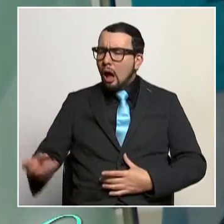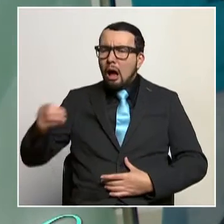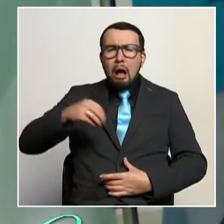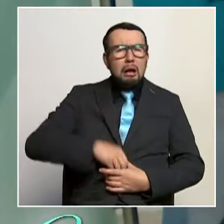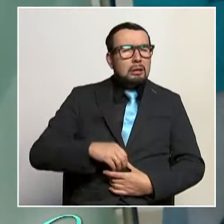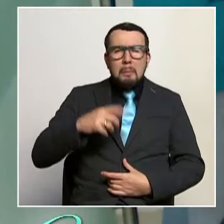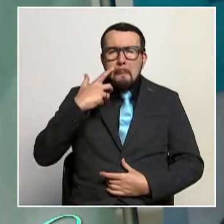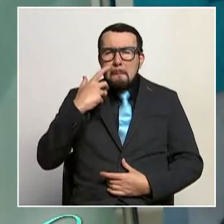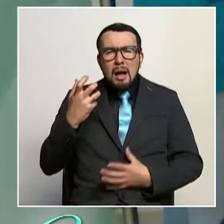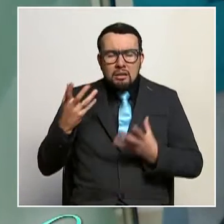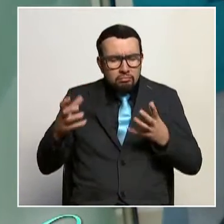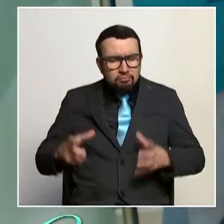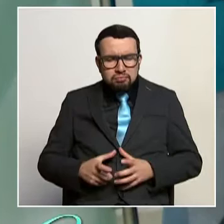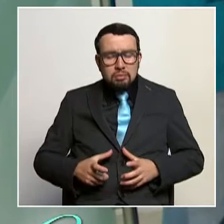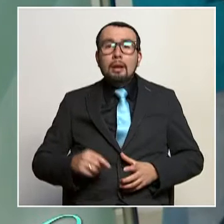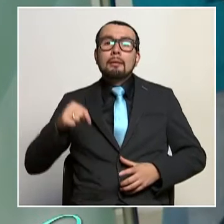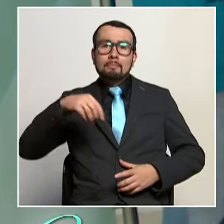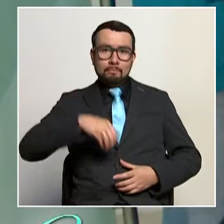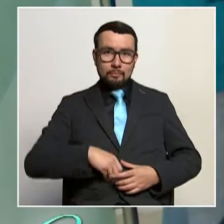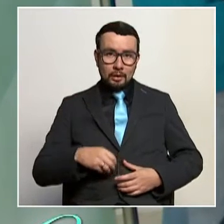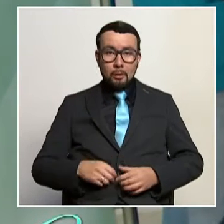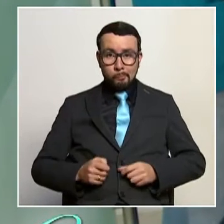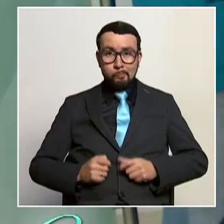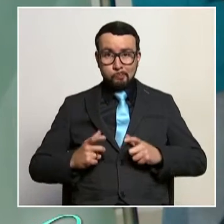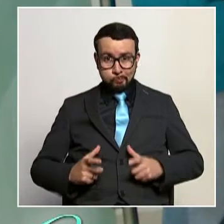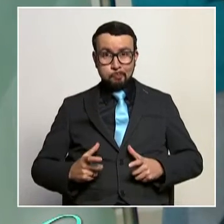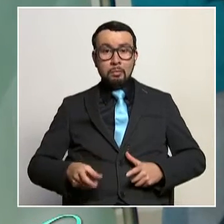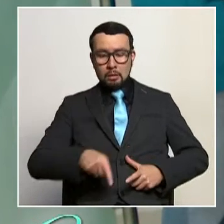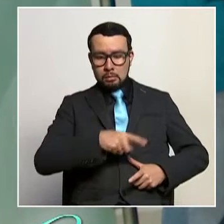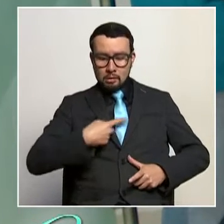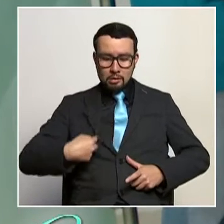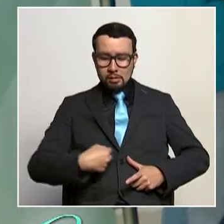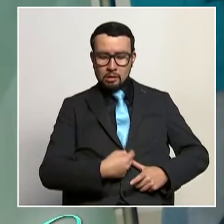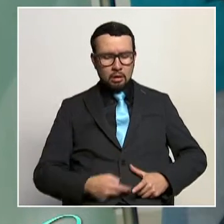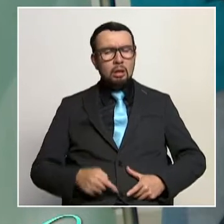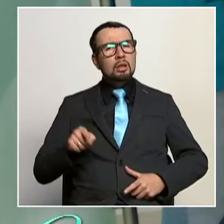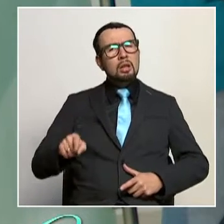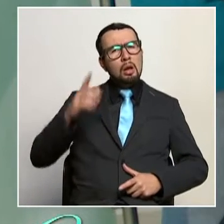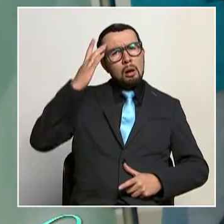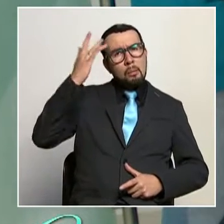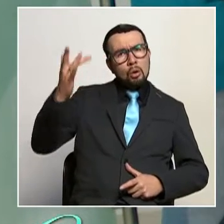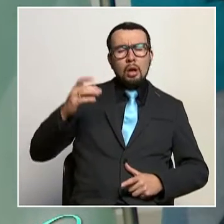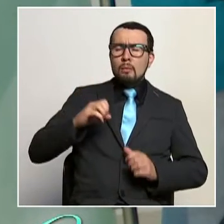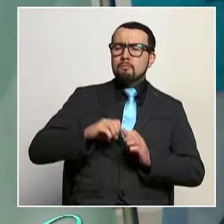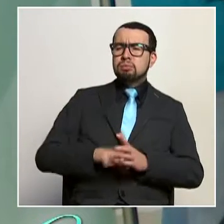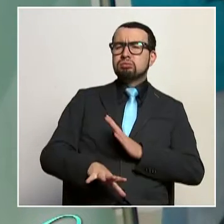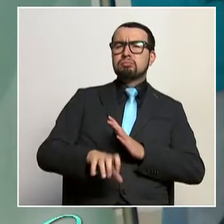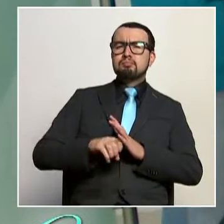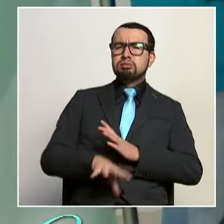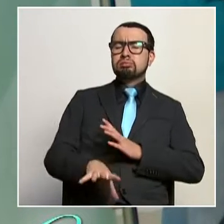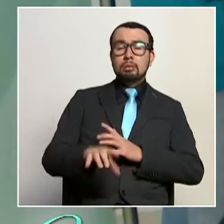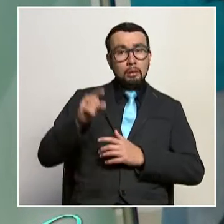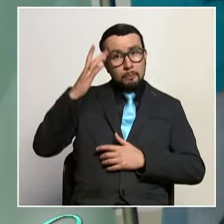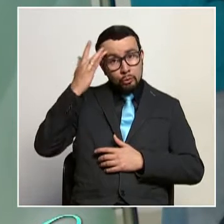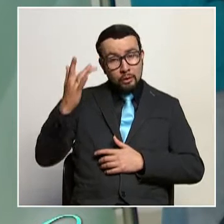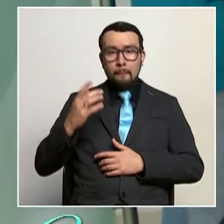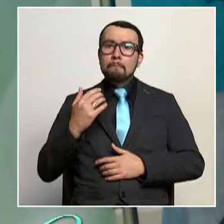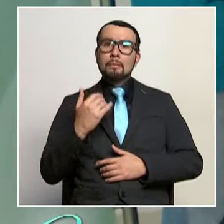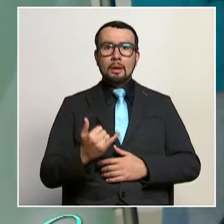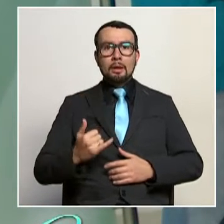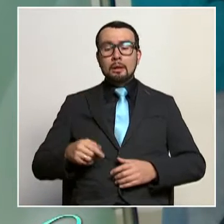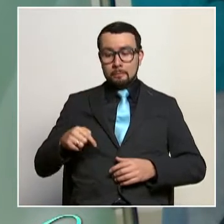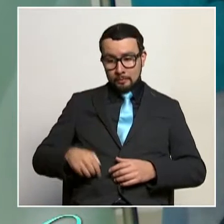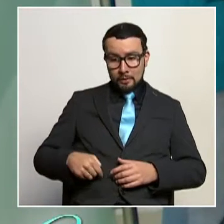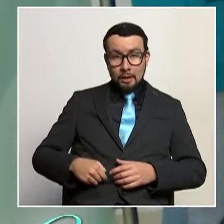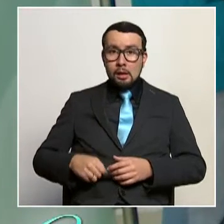las bacterias es el intestino grueso. ¿Por qué se producen en él los gases? Porque las bacterias en su proceso metabólico producen